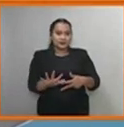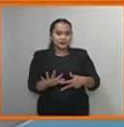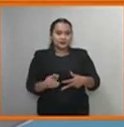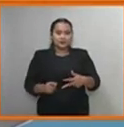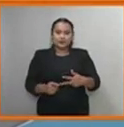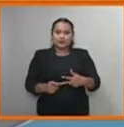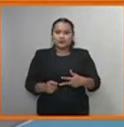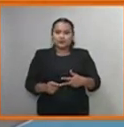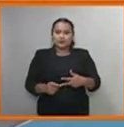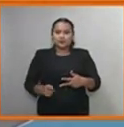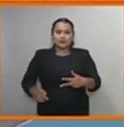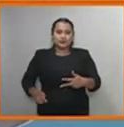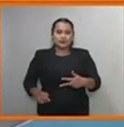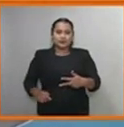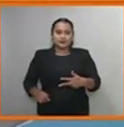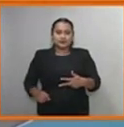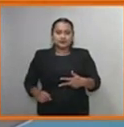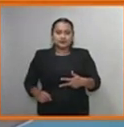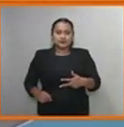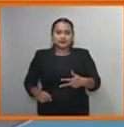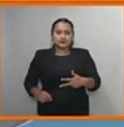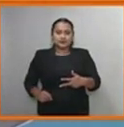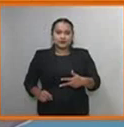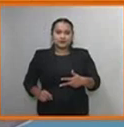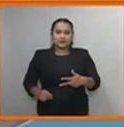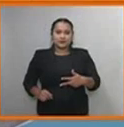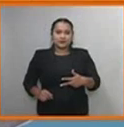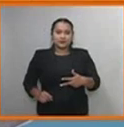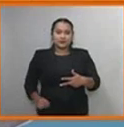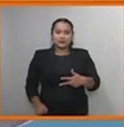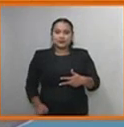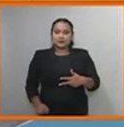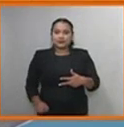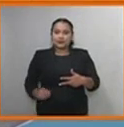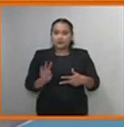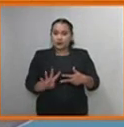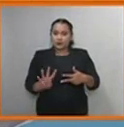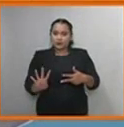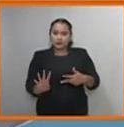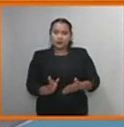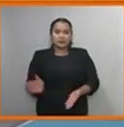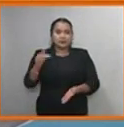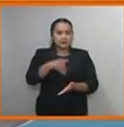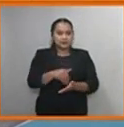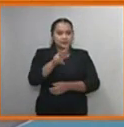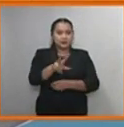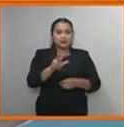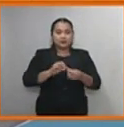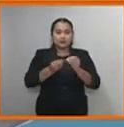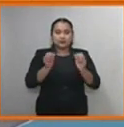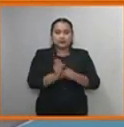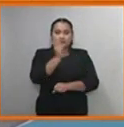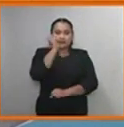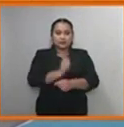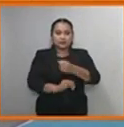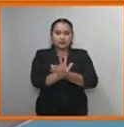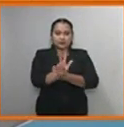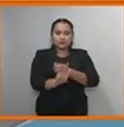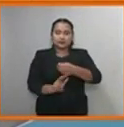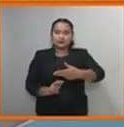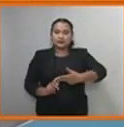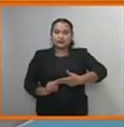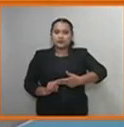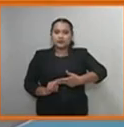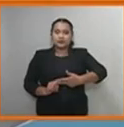y último número ganador. Este es el 44, repito con mucho gusto, los tres números ganadores en Pega 3